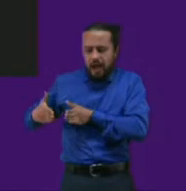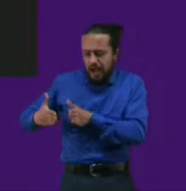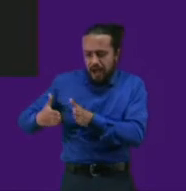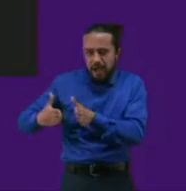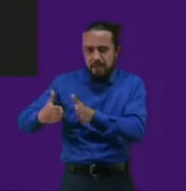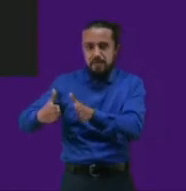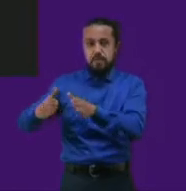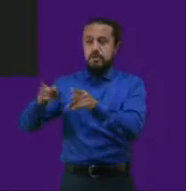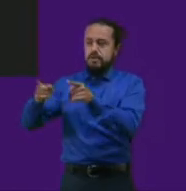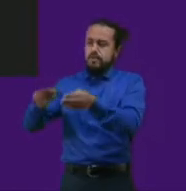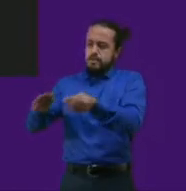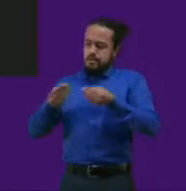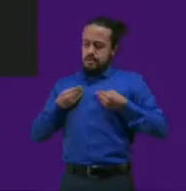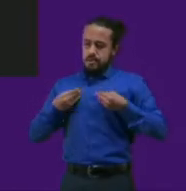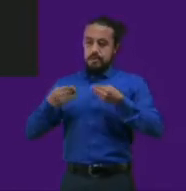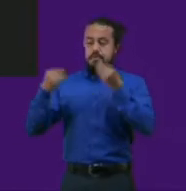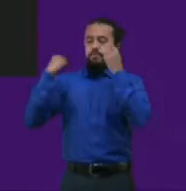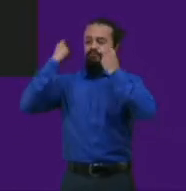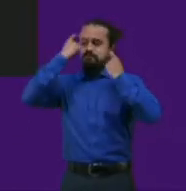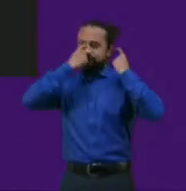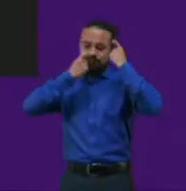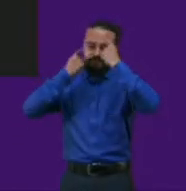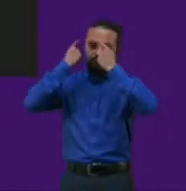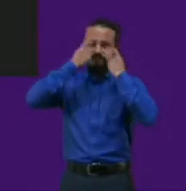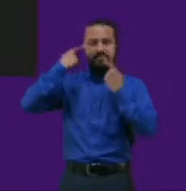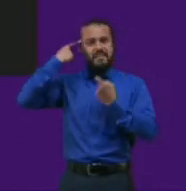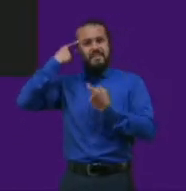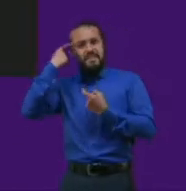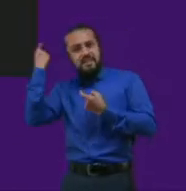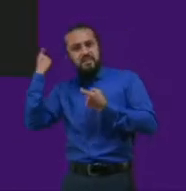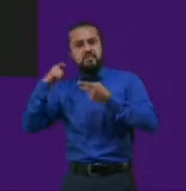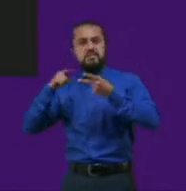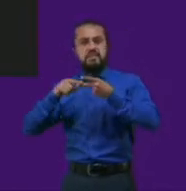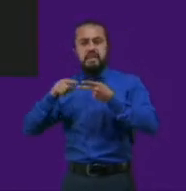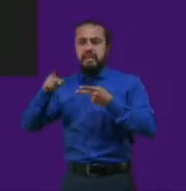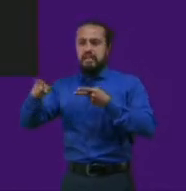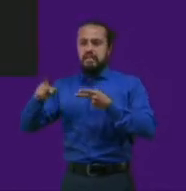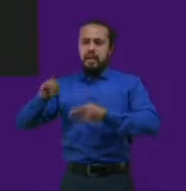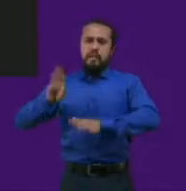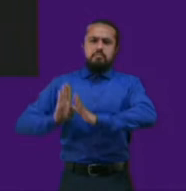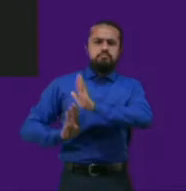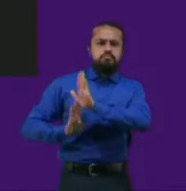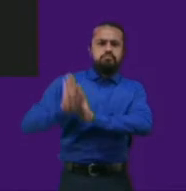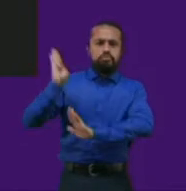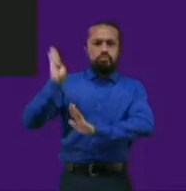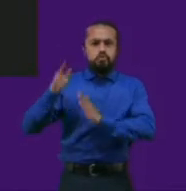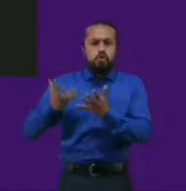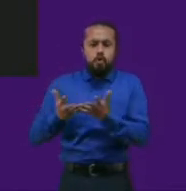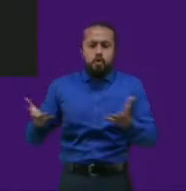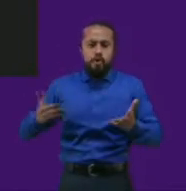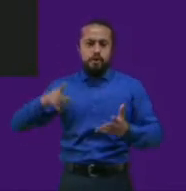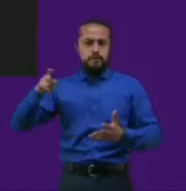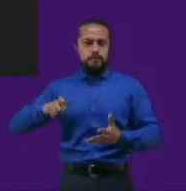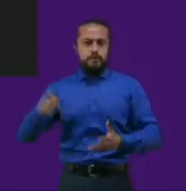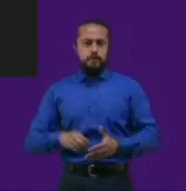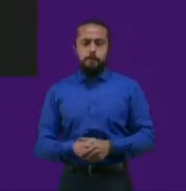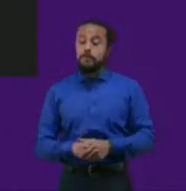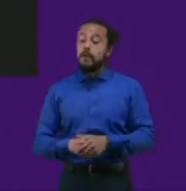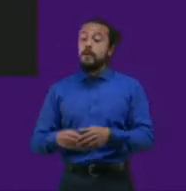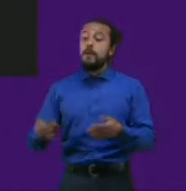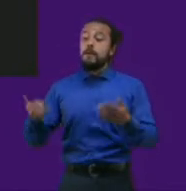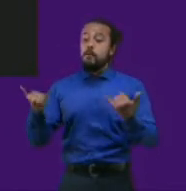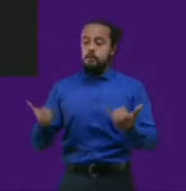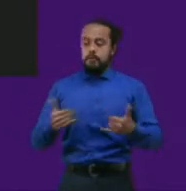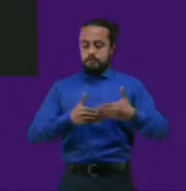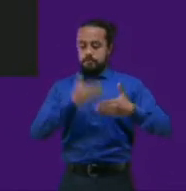es las reflexiones sobre sus retos, sobre su crecimiento, sobre lo que viene de adelante. Entonces, empecemos con